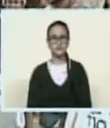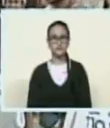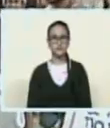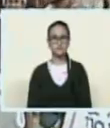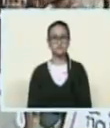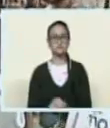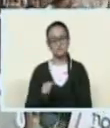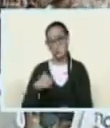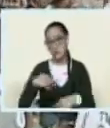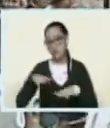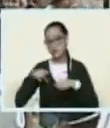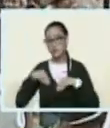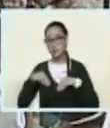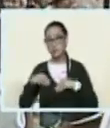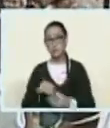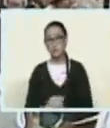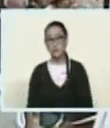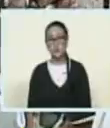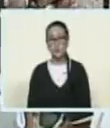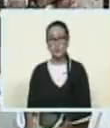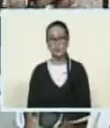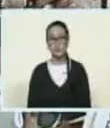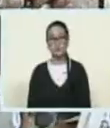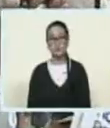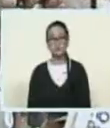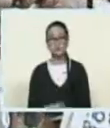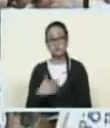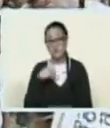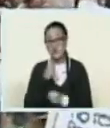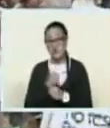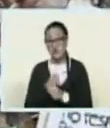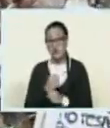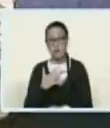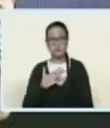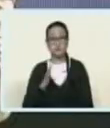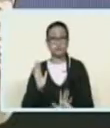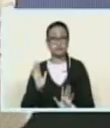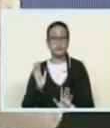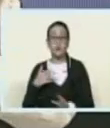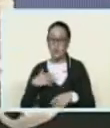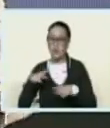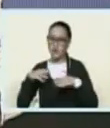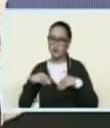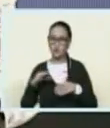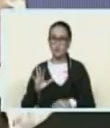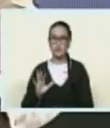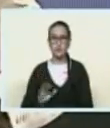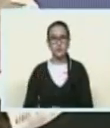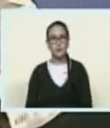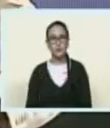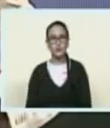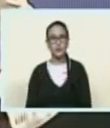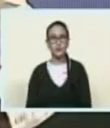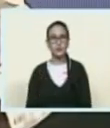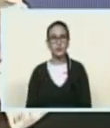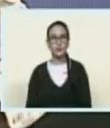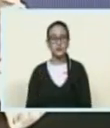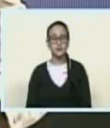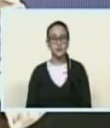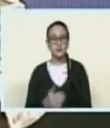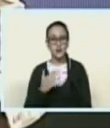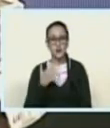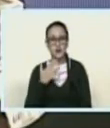Pero yo lo asumo como parte de mi trabajo. Lo asumo y digo que si el